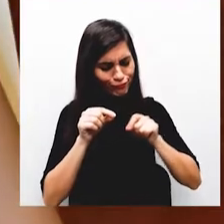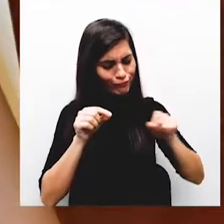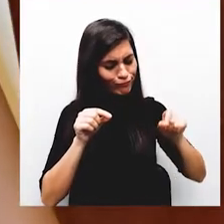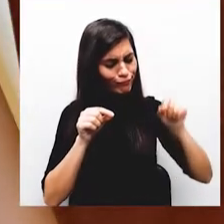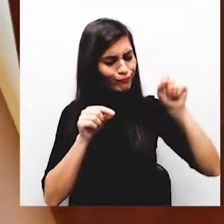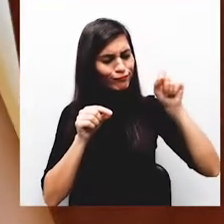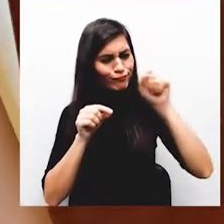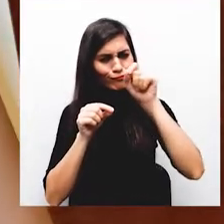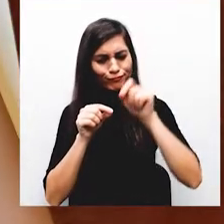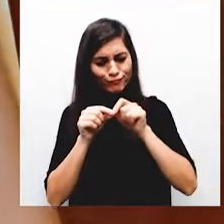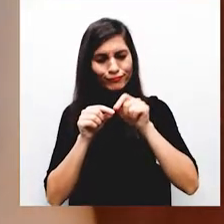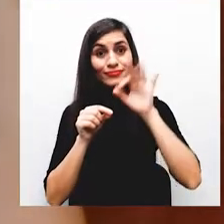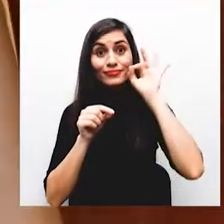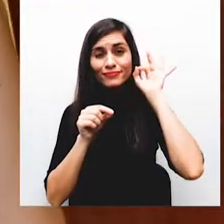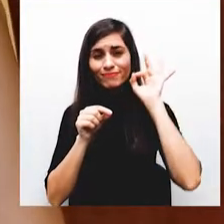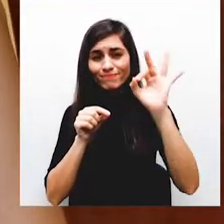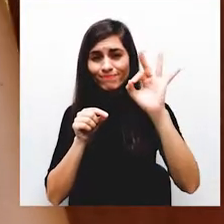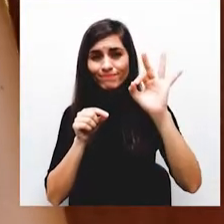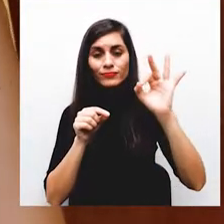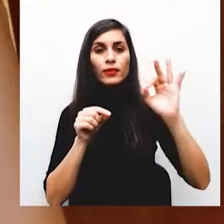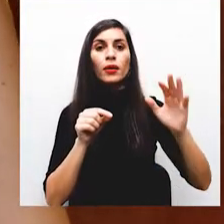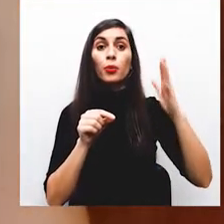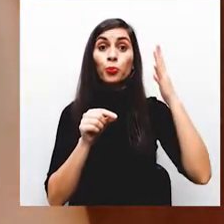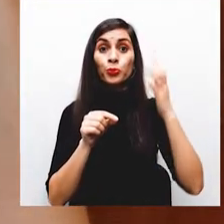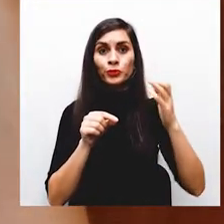les quede claro cómo tienen que